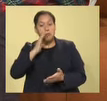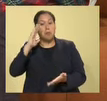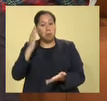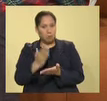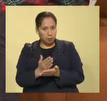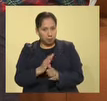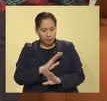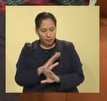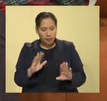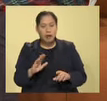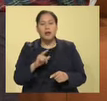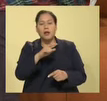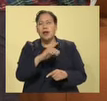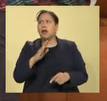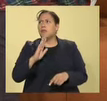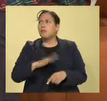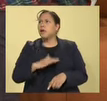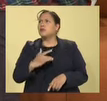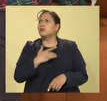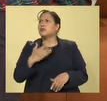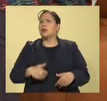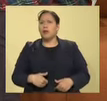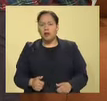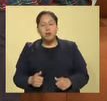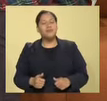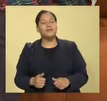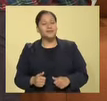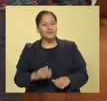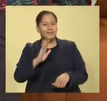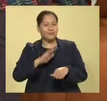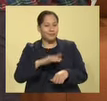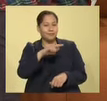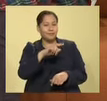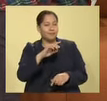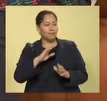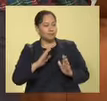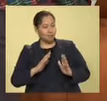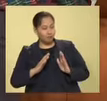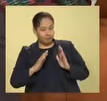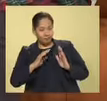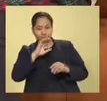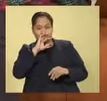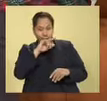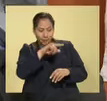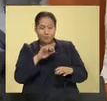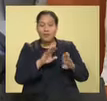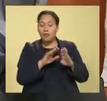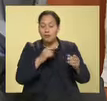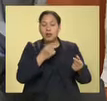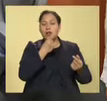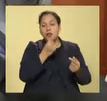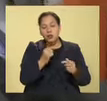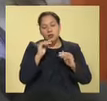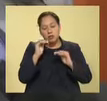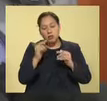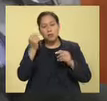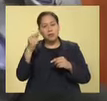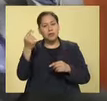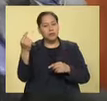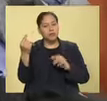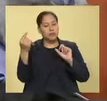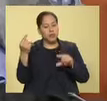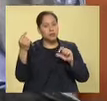empiezan a tener mucho más apetito. Y lo más sorprendente obviamente es eso, ¿no? De que se estaban estancando,